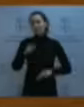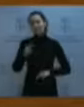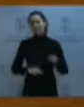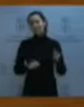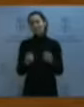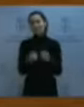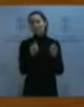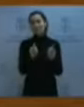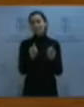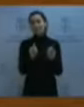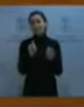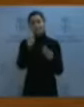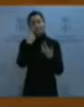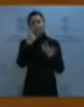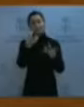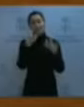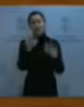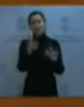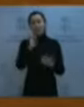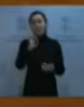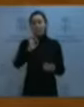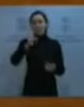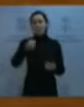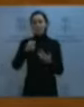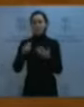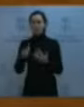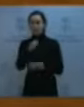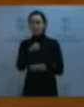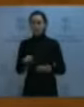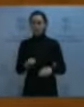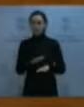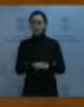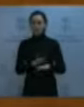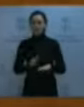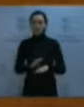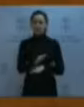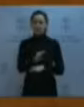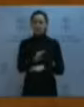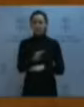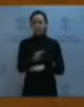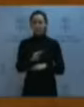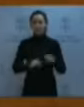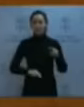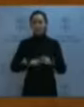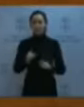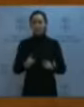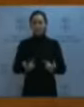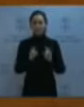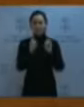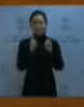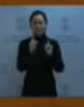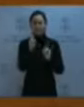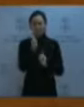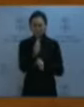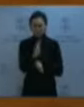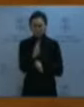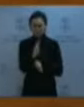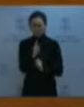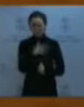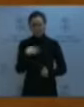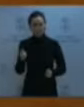intención inversora de este presupuesto. 0,6% de crecimiento la Consejería de Infraestructuras. Está todo dicho. Es decir, no hay